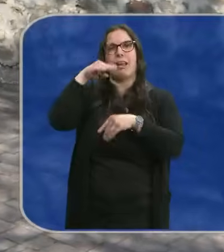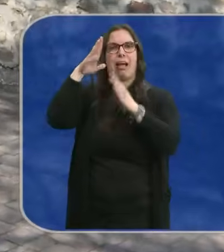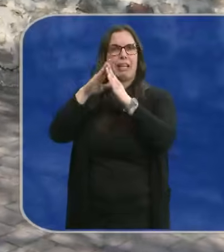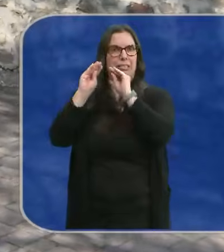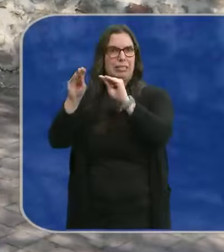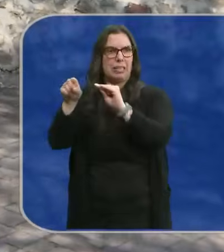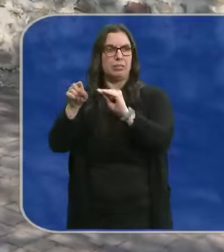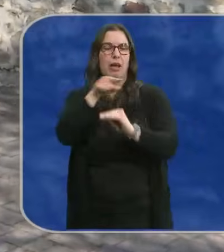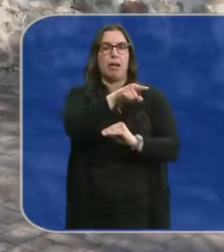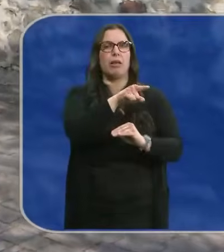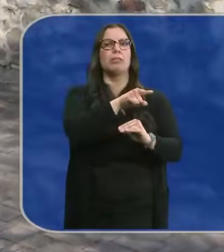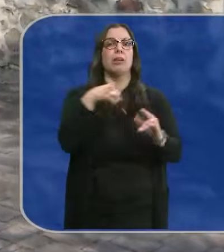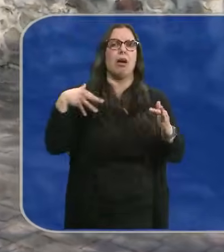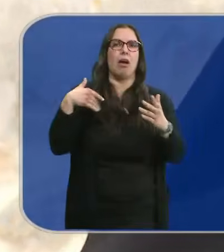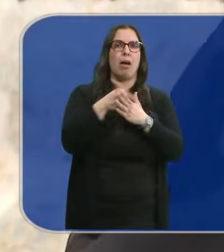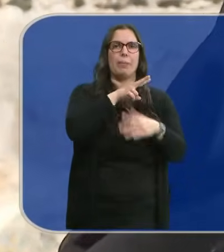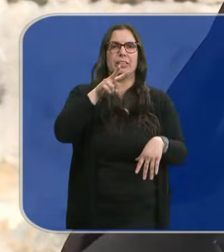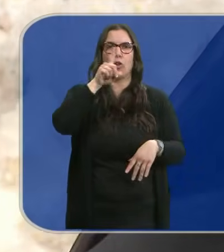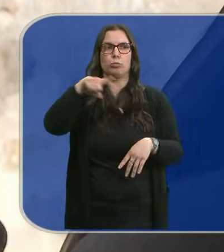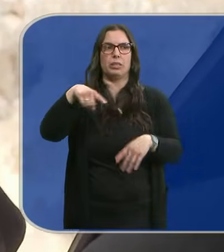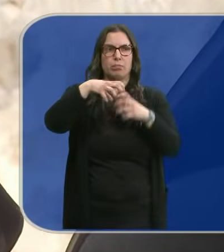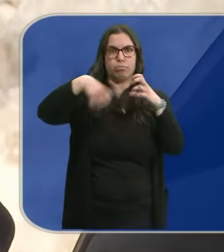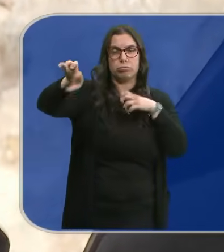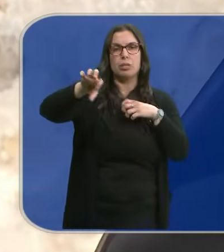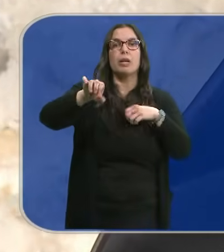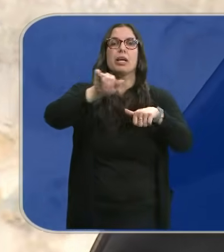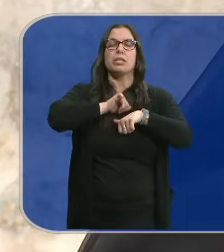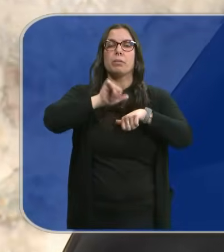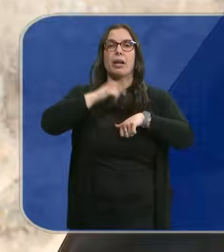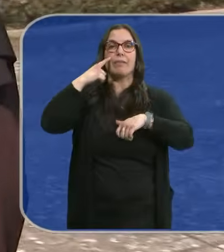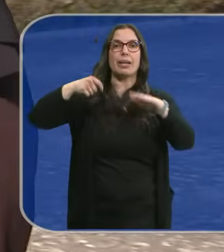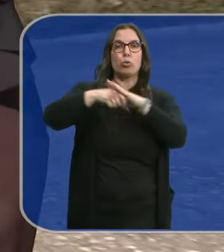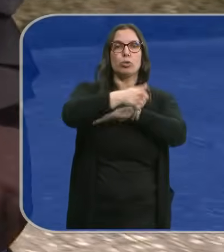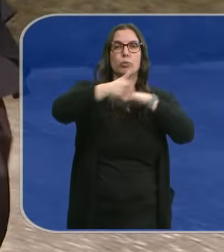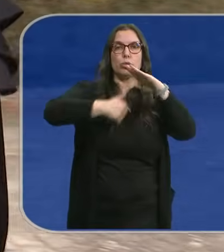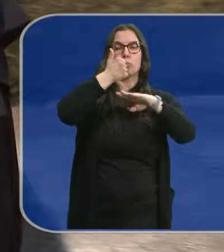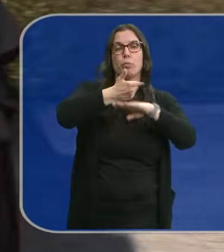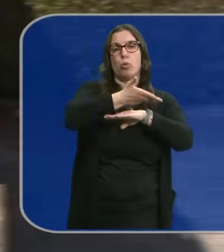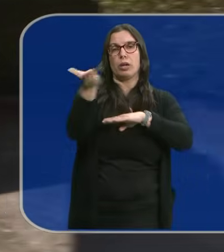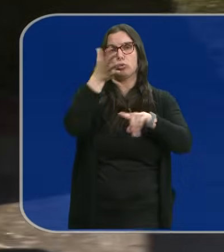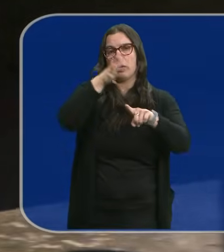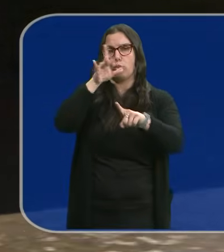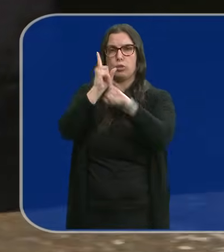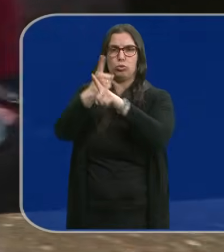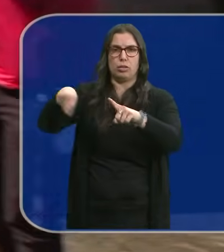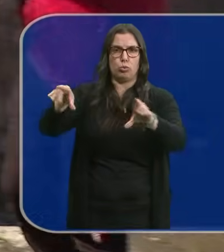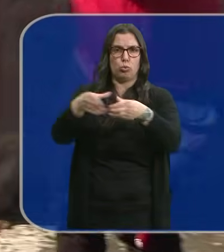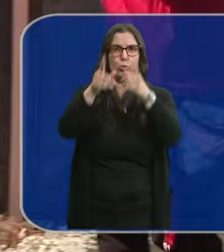desalojo provisional de Belorado 22 meses después del cisma, a la espera del recurso ante el Supremo y el resto de causas abiertas contra ellas.